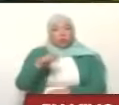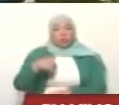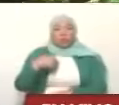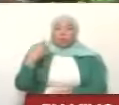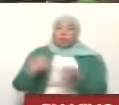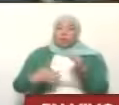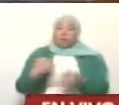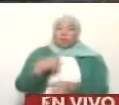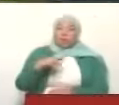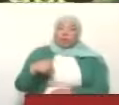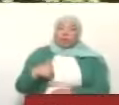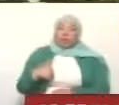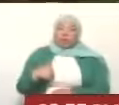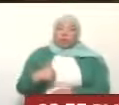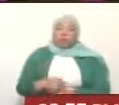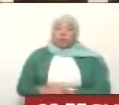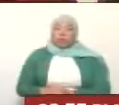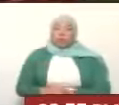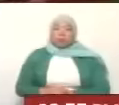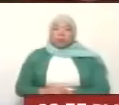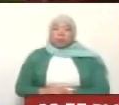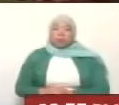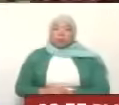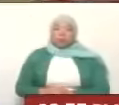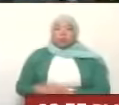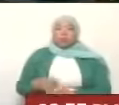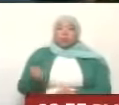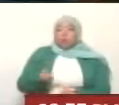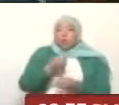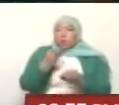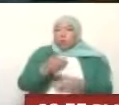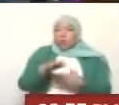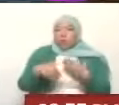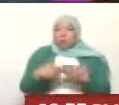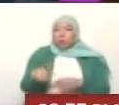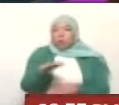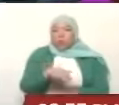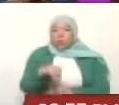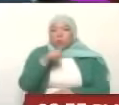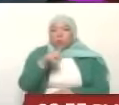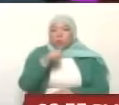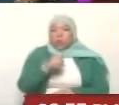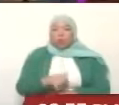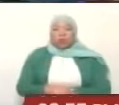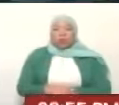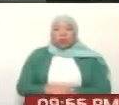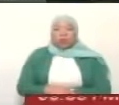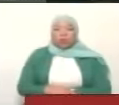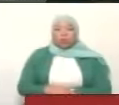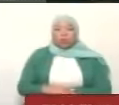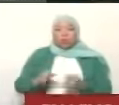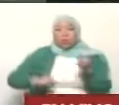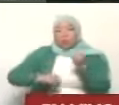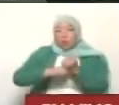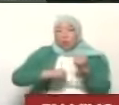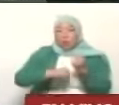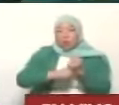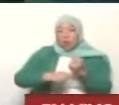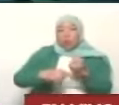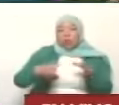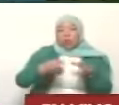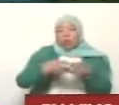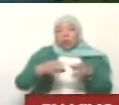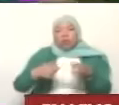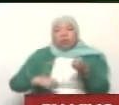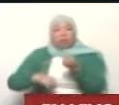chantaje, es llegar al chantaje de que si no haces esto, te quito el apoyo de esta disquera,